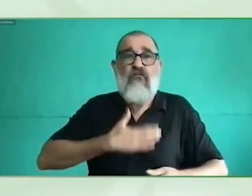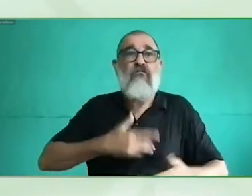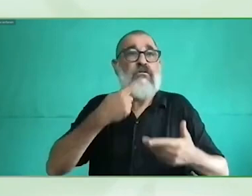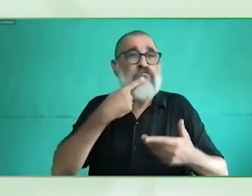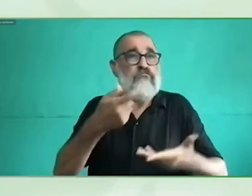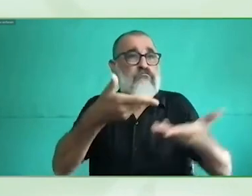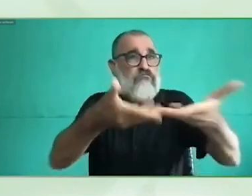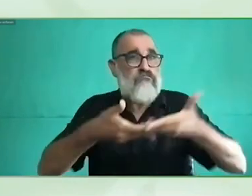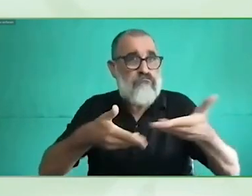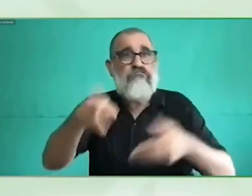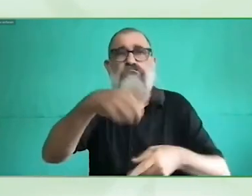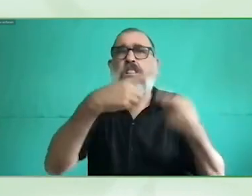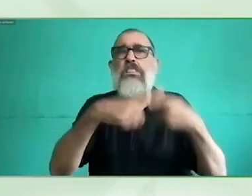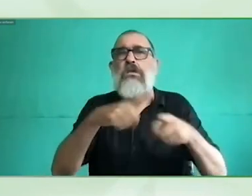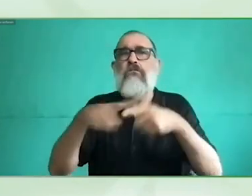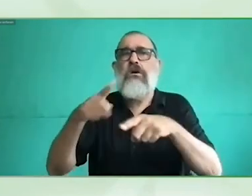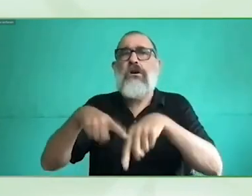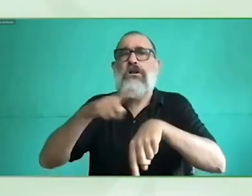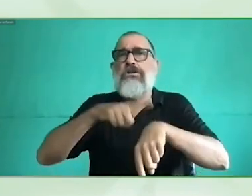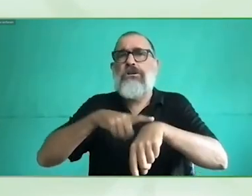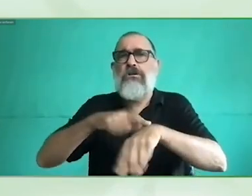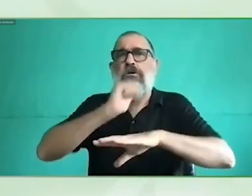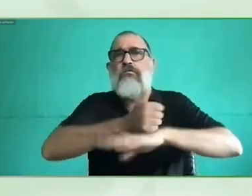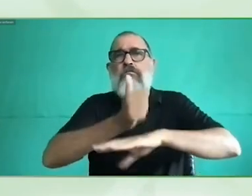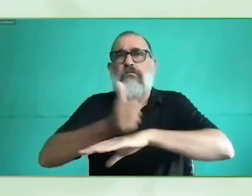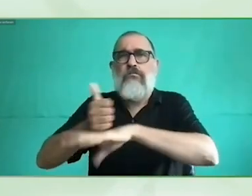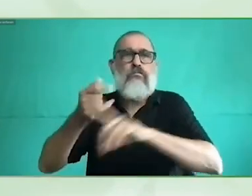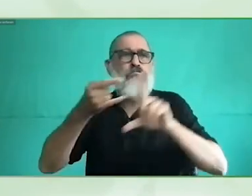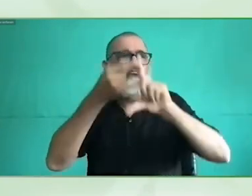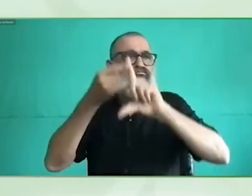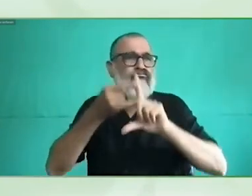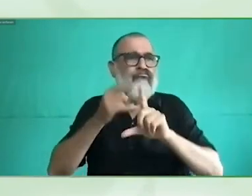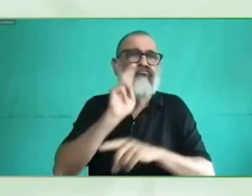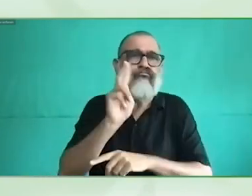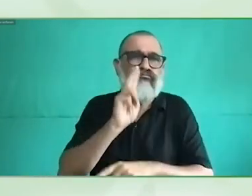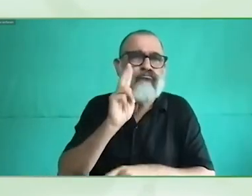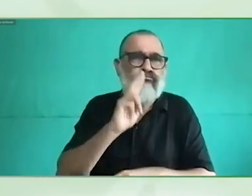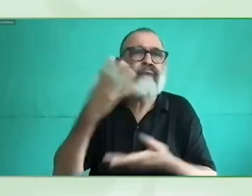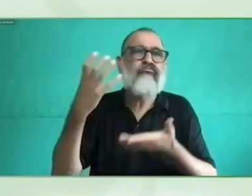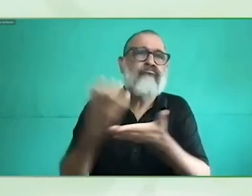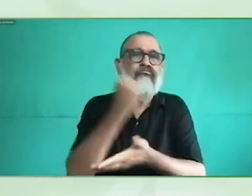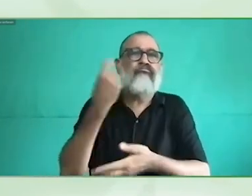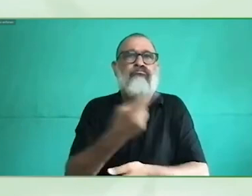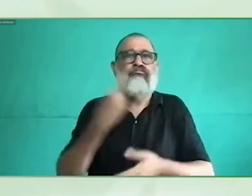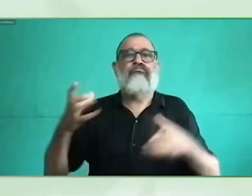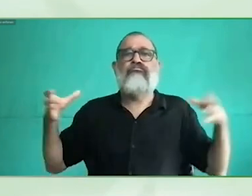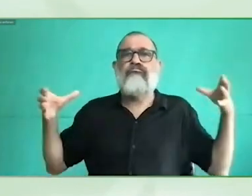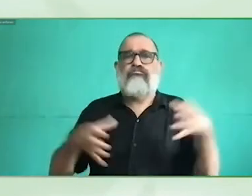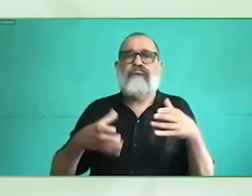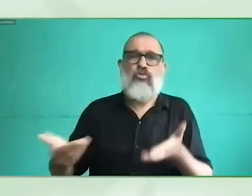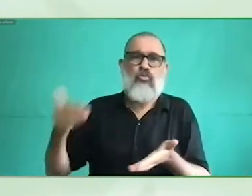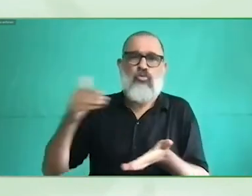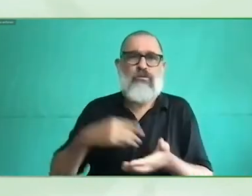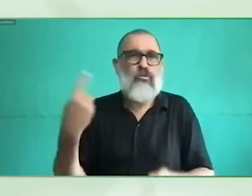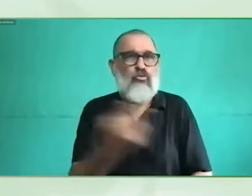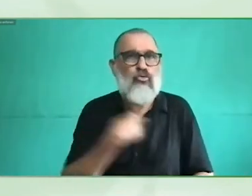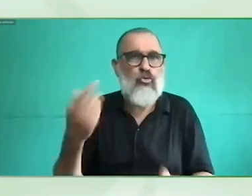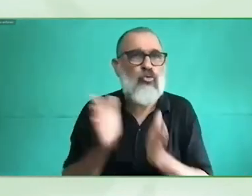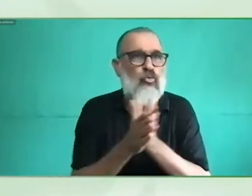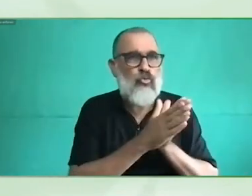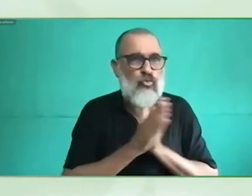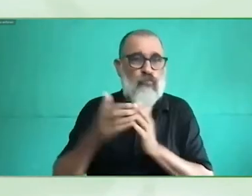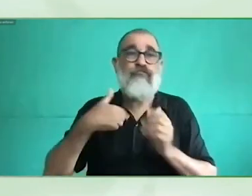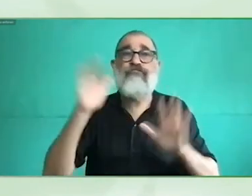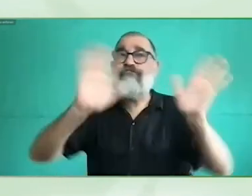con eso me despido les agradezco a todos y nos vemos bueno tenemos contenido hoy día tenemos ahora una sesión muy